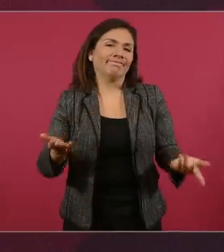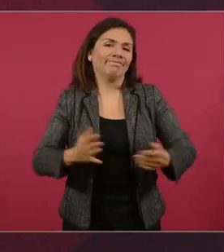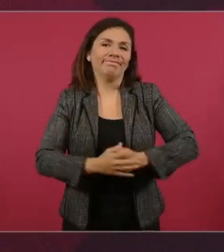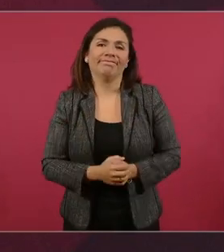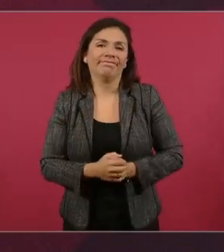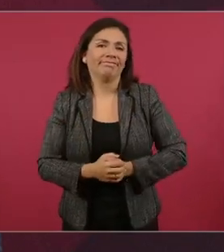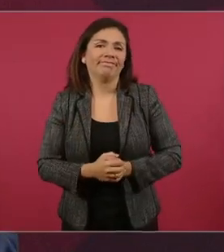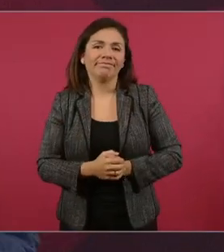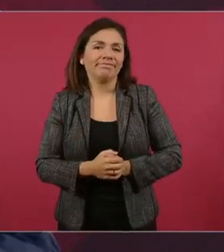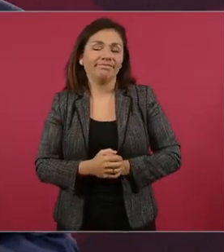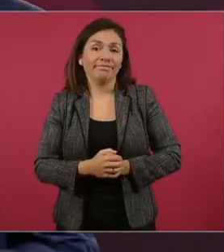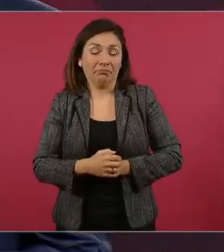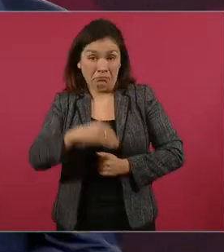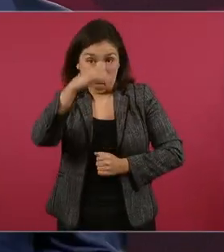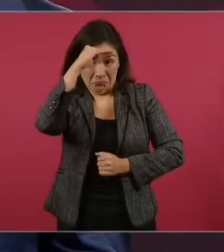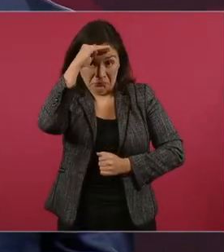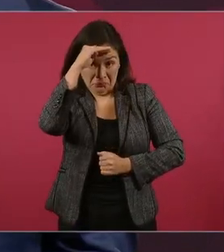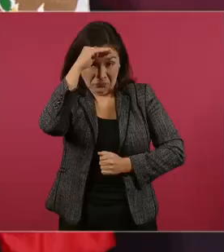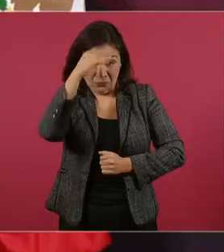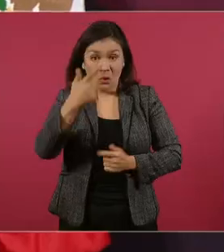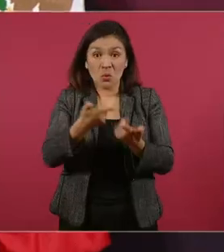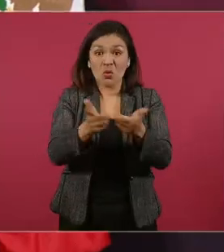No es la delincuencia,